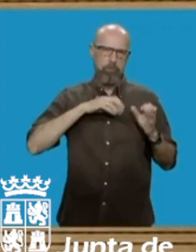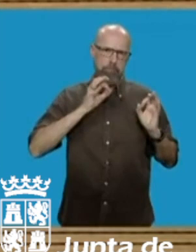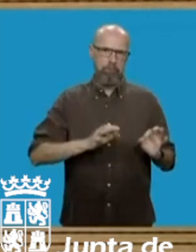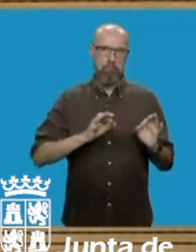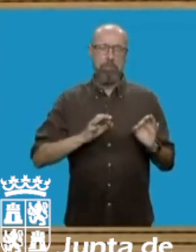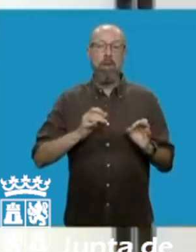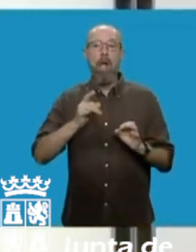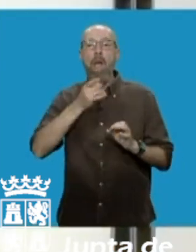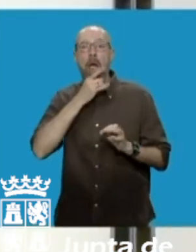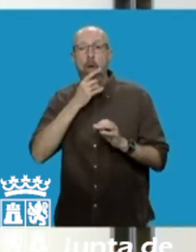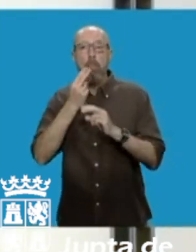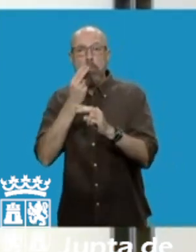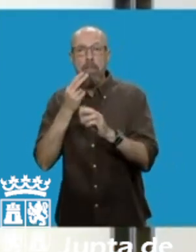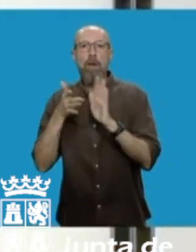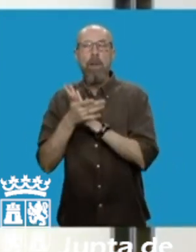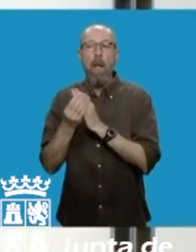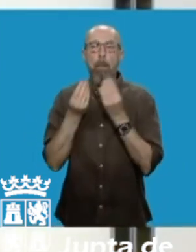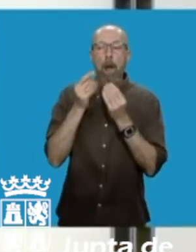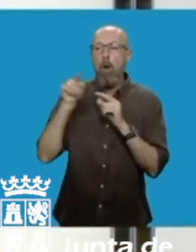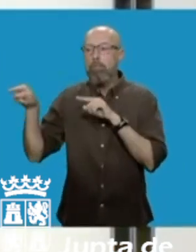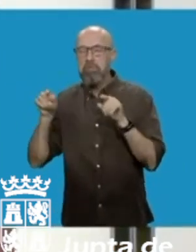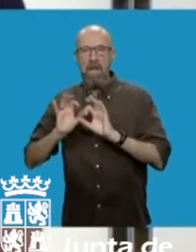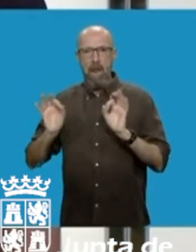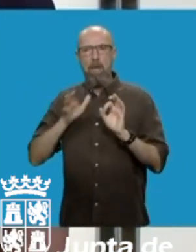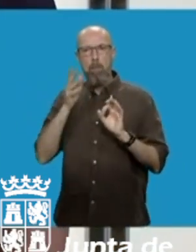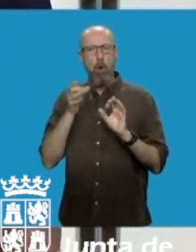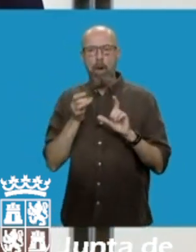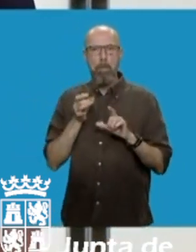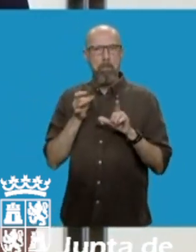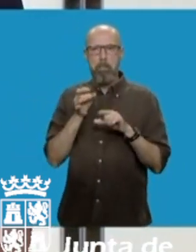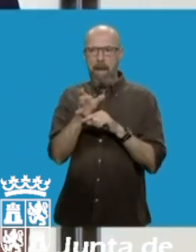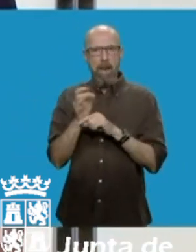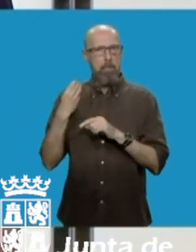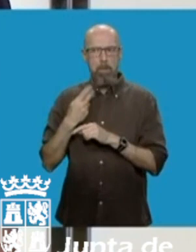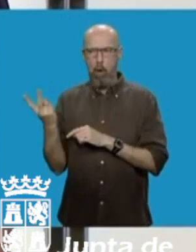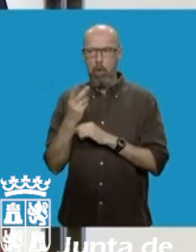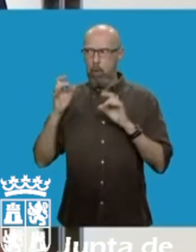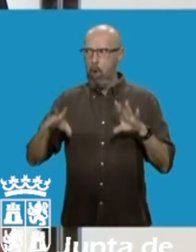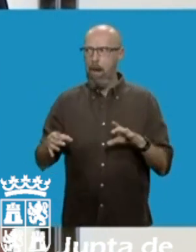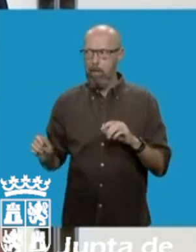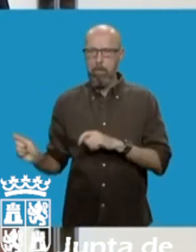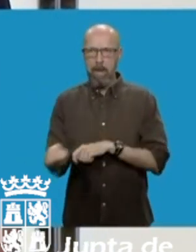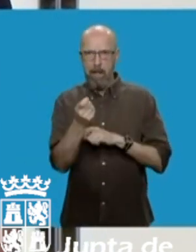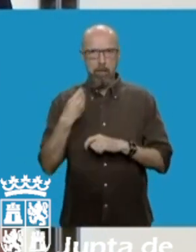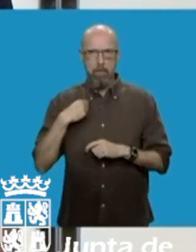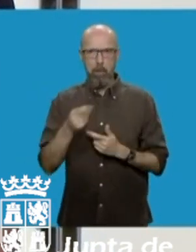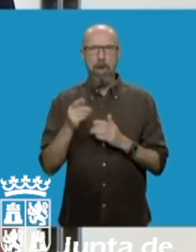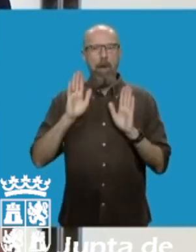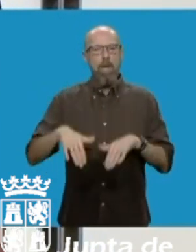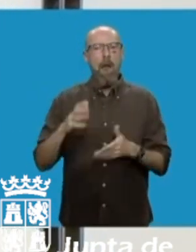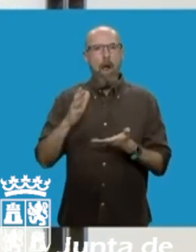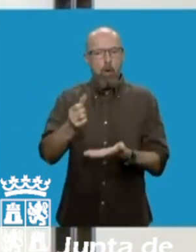arbitral no dio la ventaja a ningún club porque todos tiramos los mismos penaltis. Y al final, ganamos la Copa y yo creo